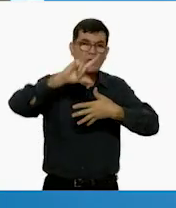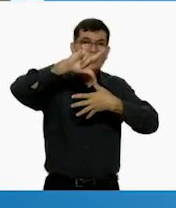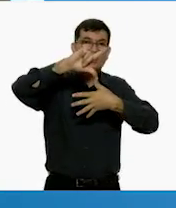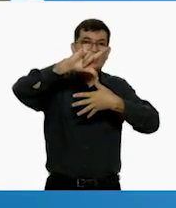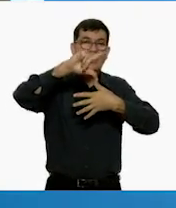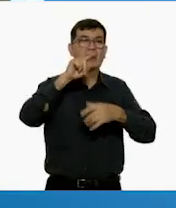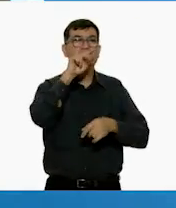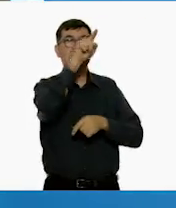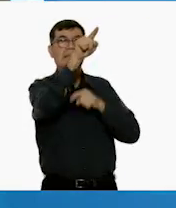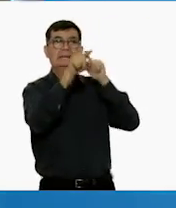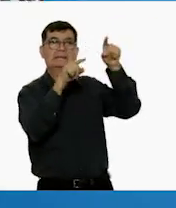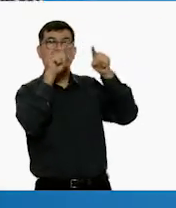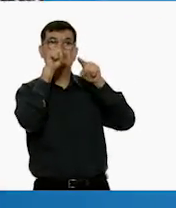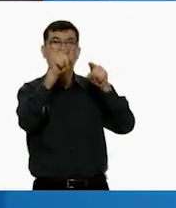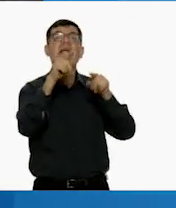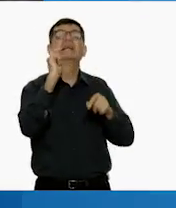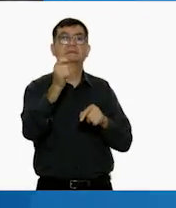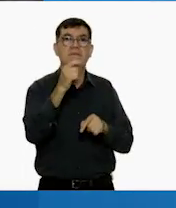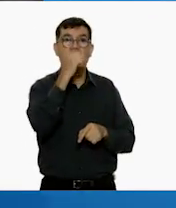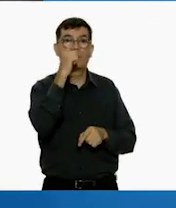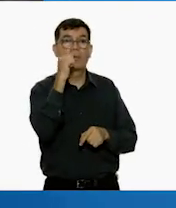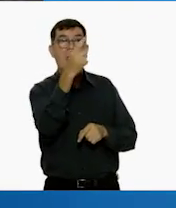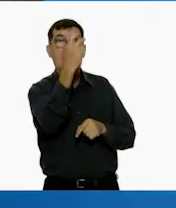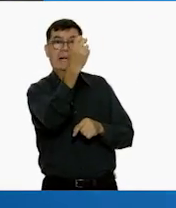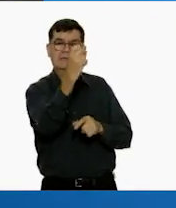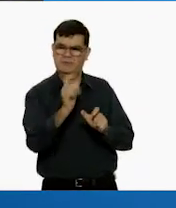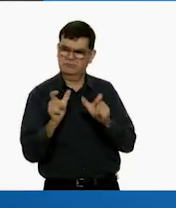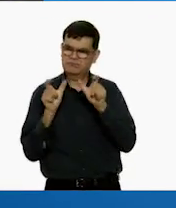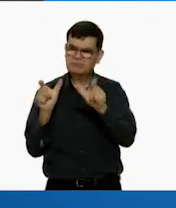Juárez como el símbolo de la resistencia al